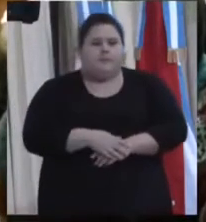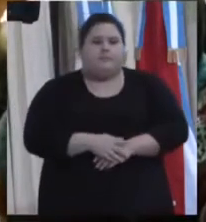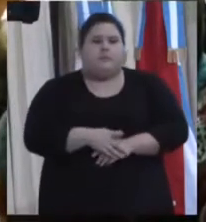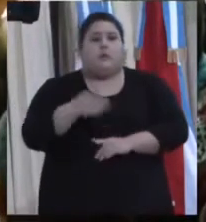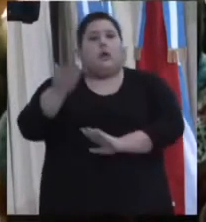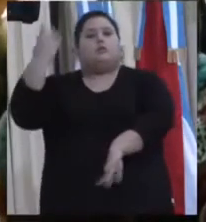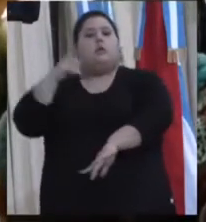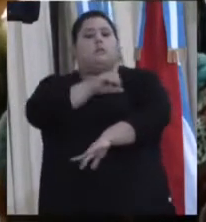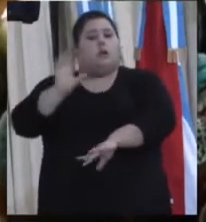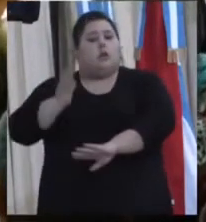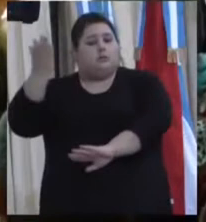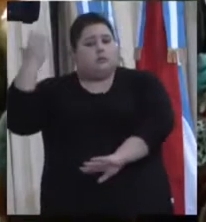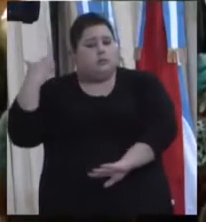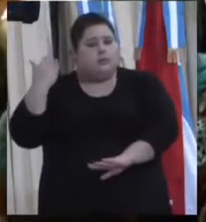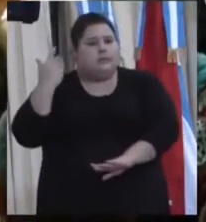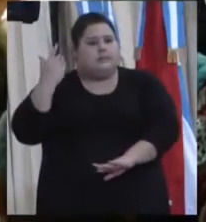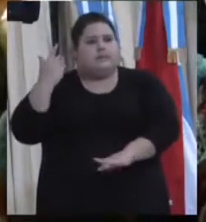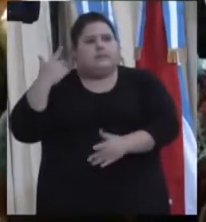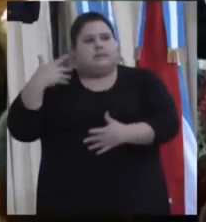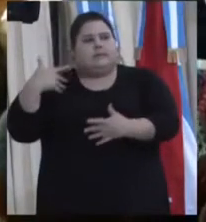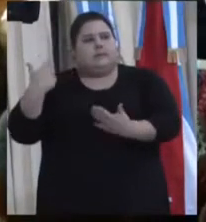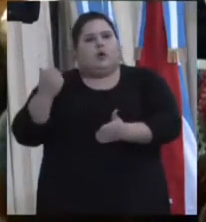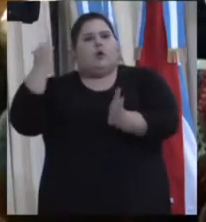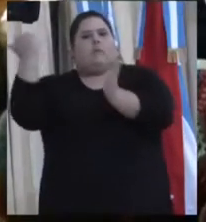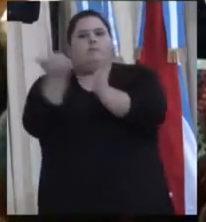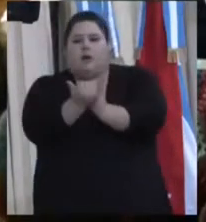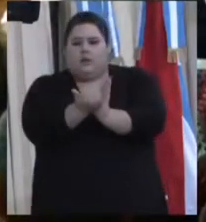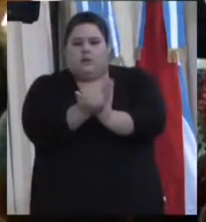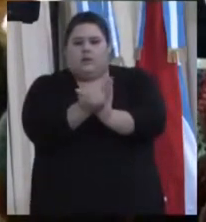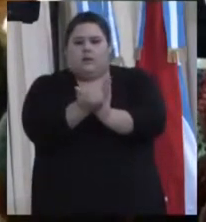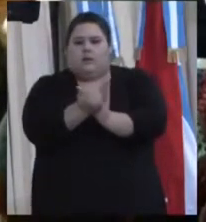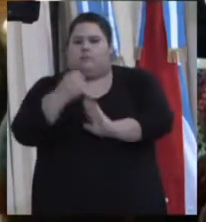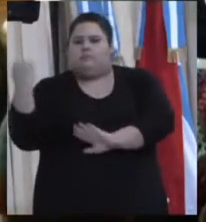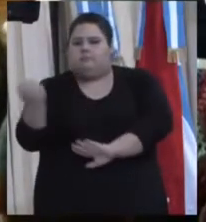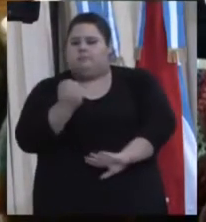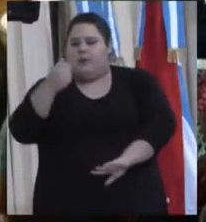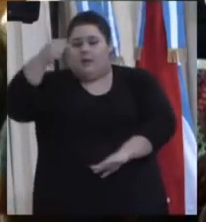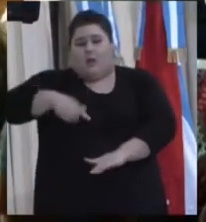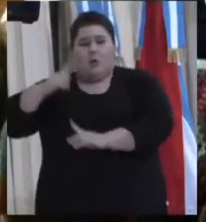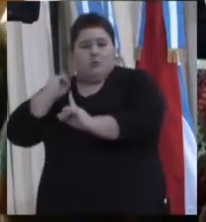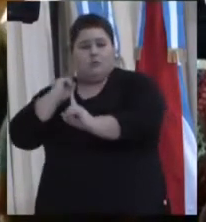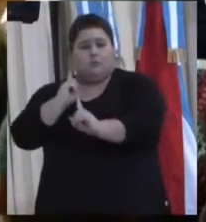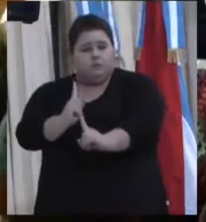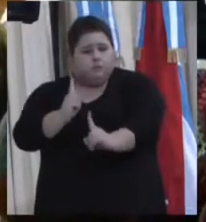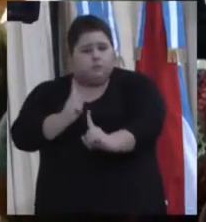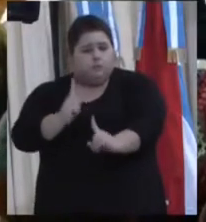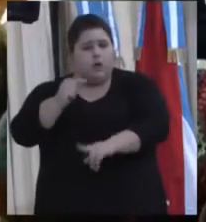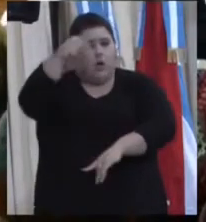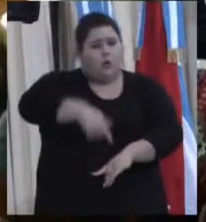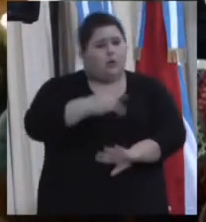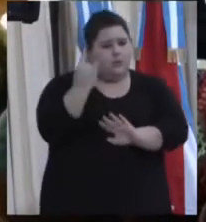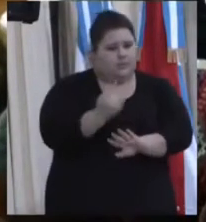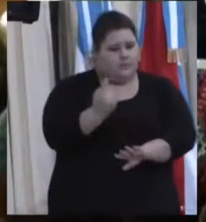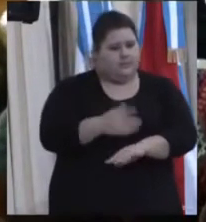100 años precisamente fue una marca, un hito, una huella que hasta el día de hoy mantenemos en la